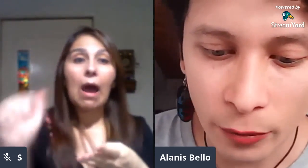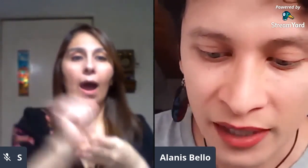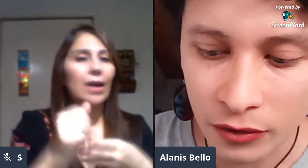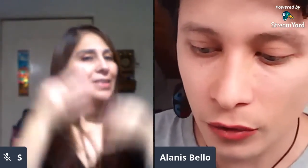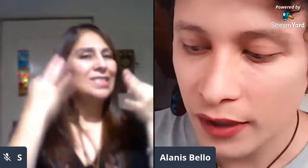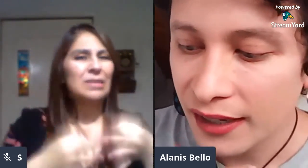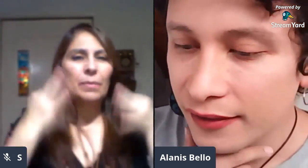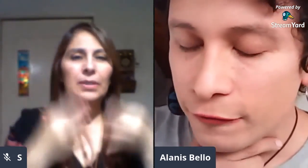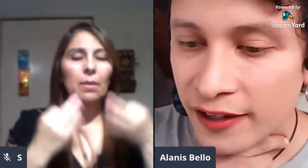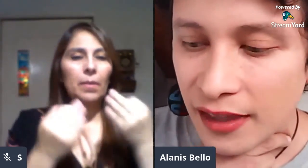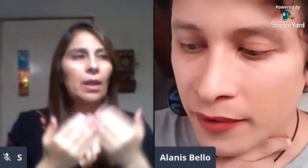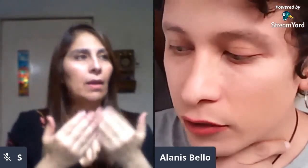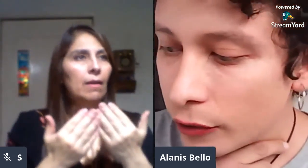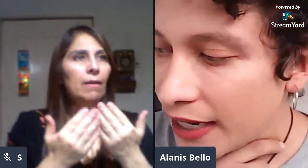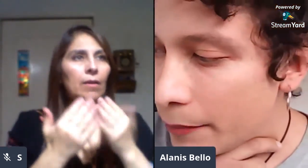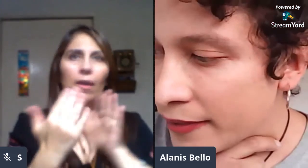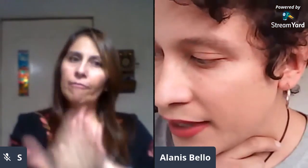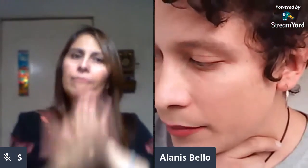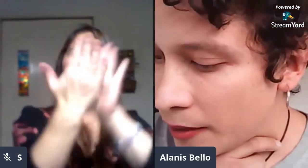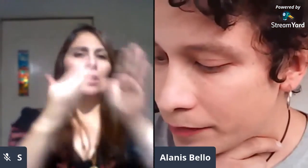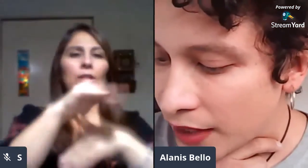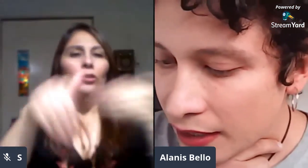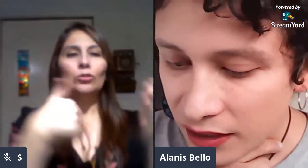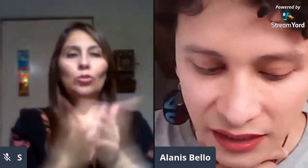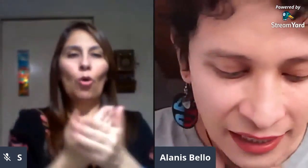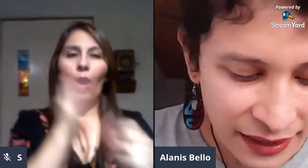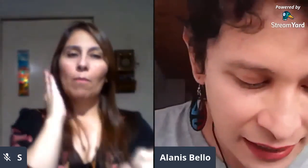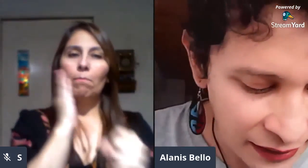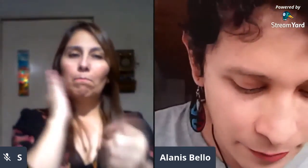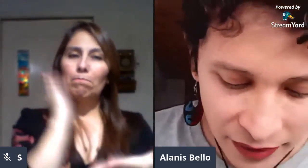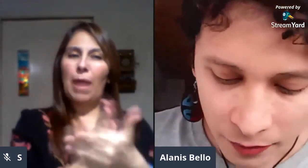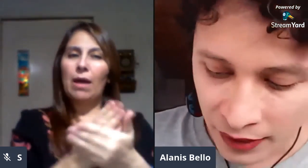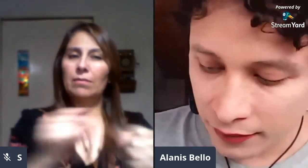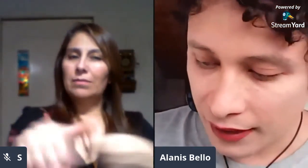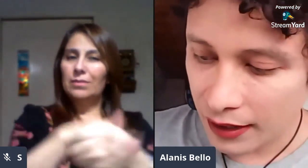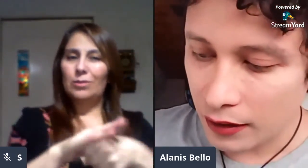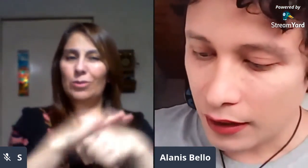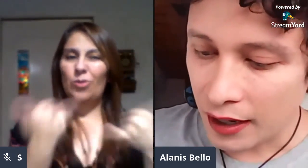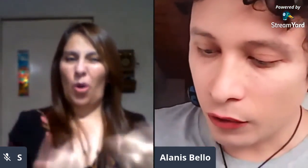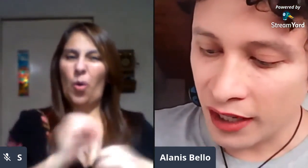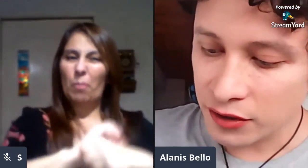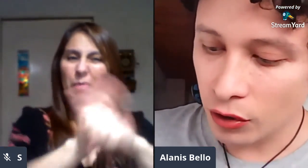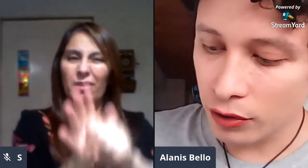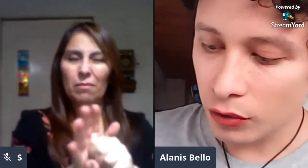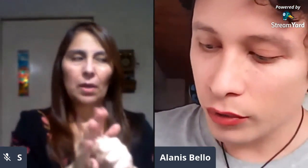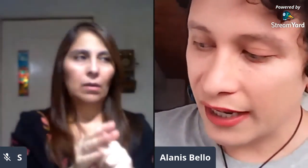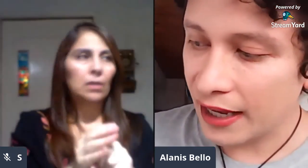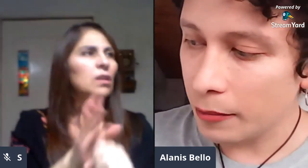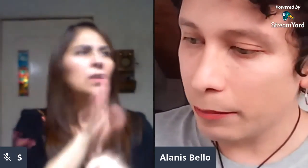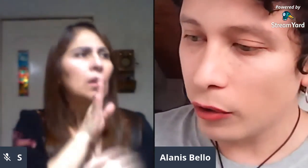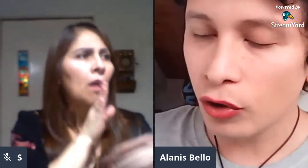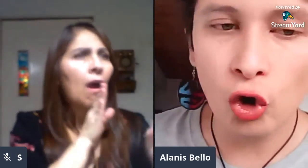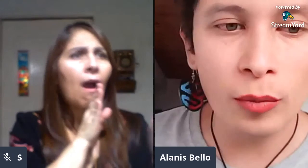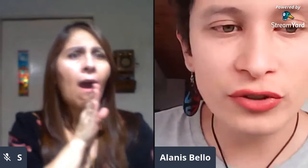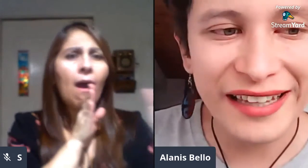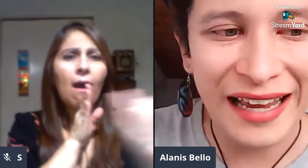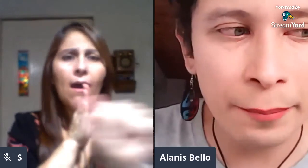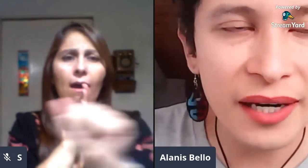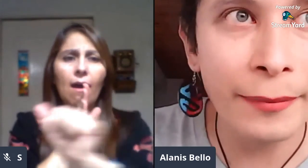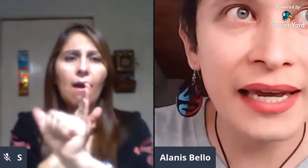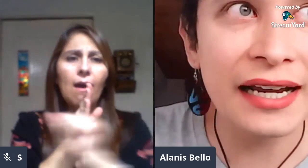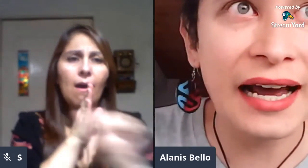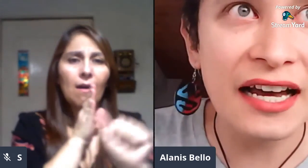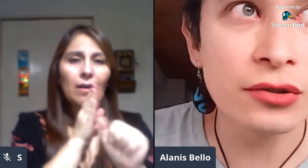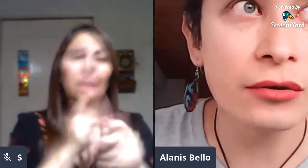en este momento de enfrentamiento de la pandemia. Quisiera traer rápidamente a colación un ejemplo, cómo se